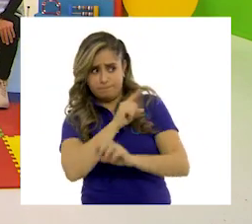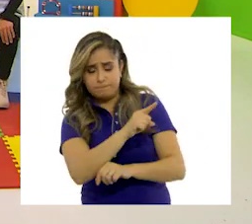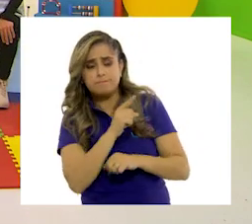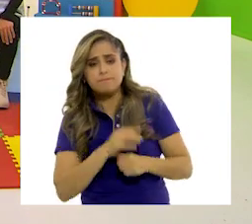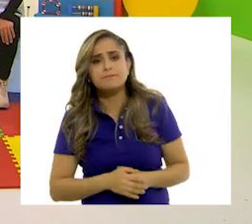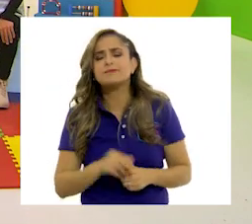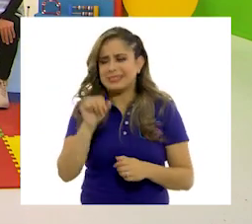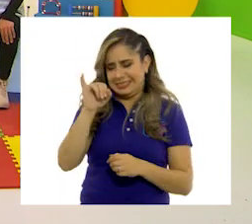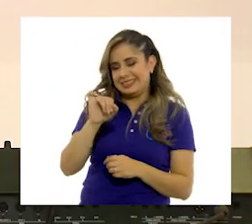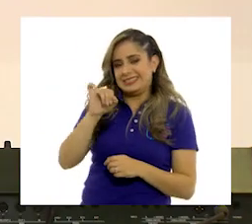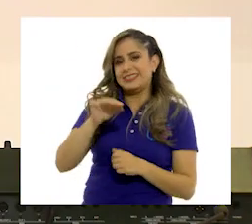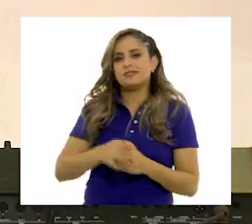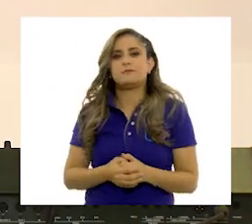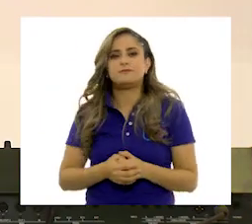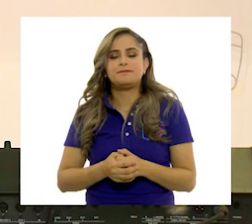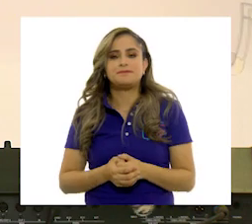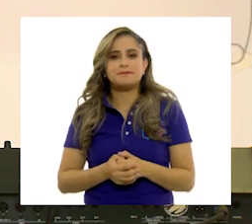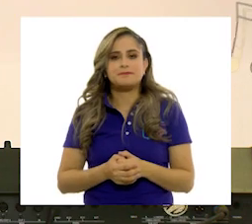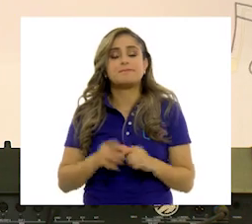que sí.